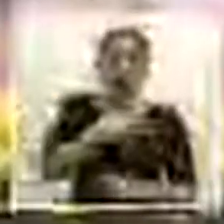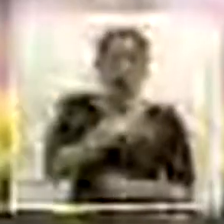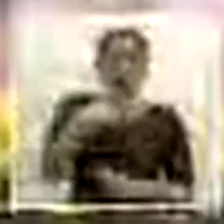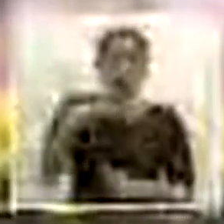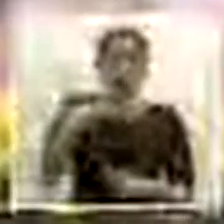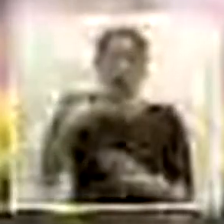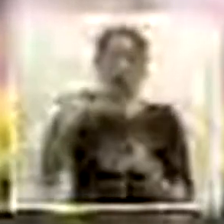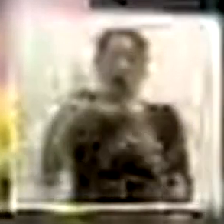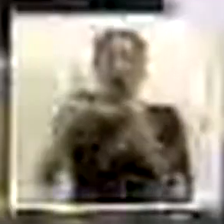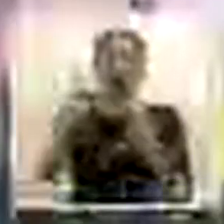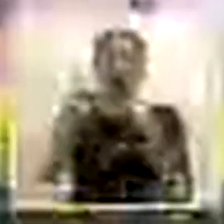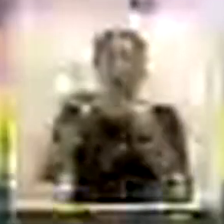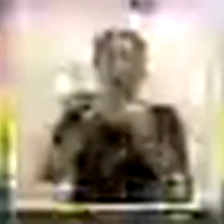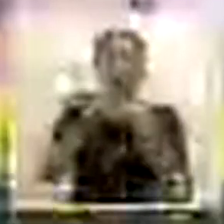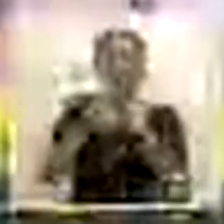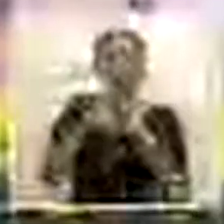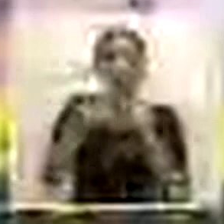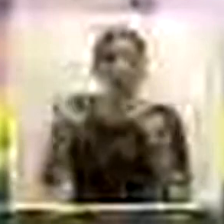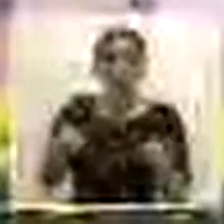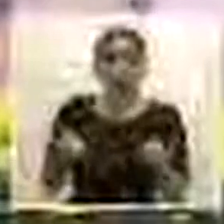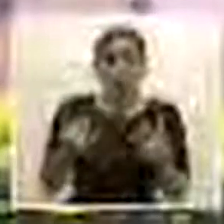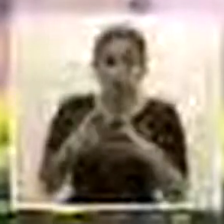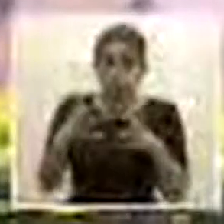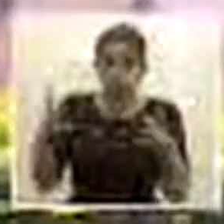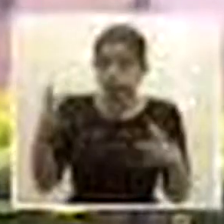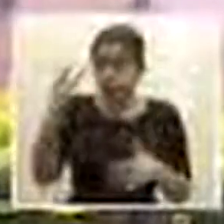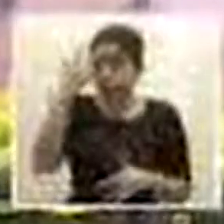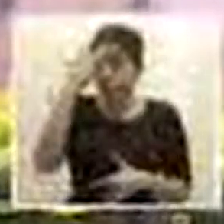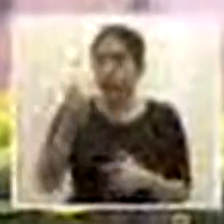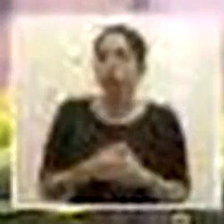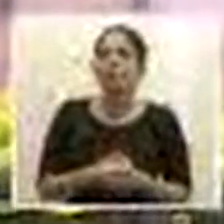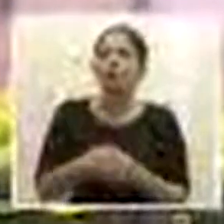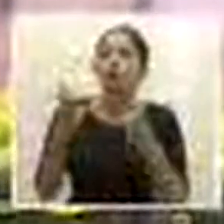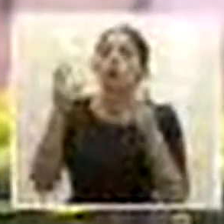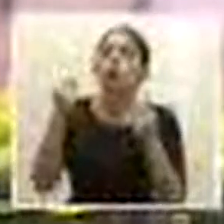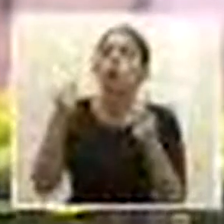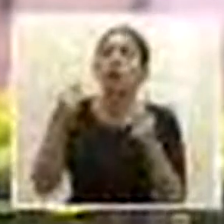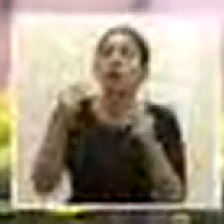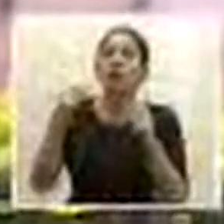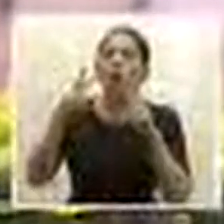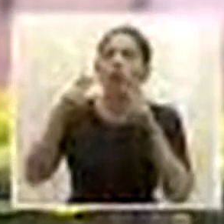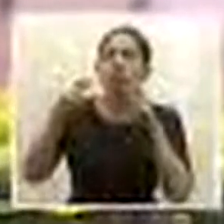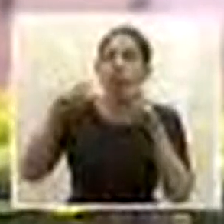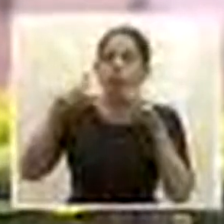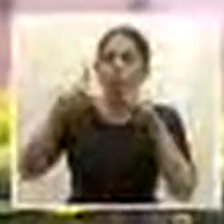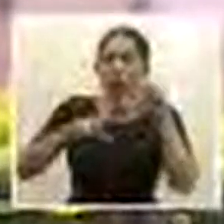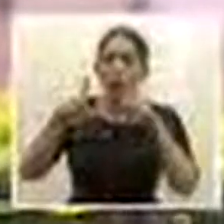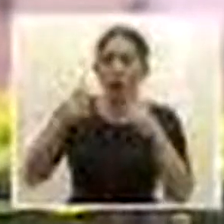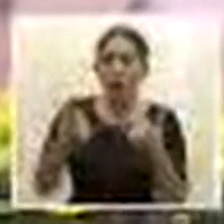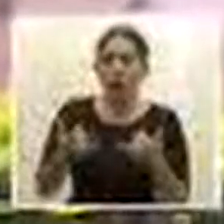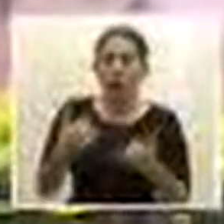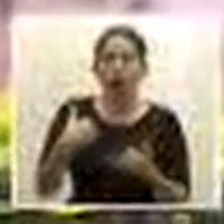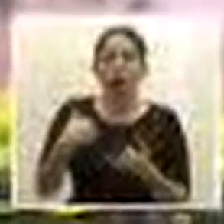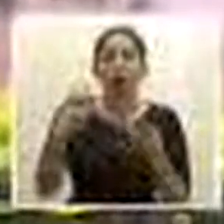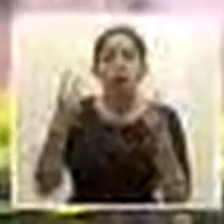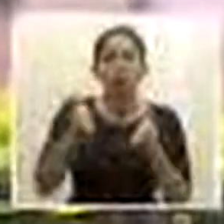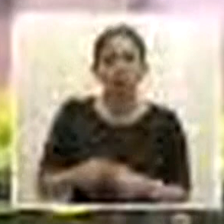gustaría conocer, ante el aumento de los casos, la capacidad de pruebas que tiene el país ahorita en stock